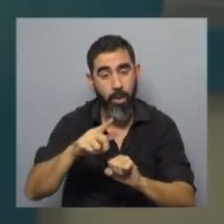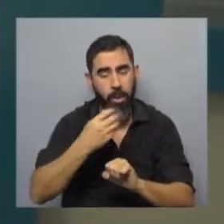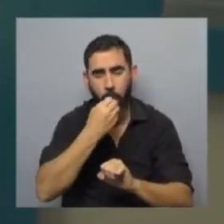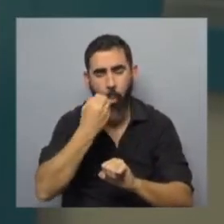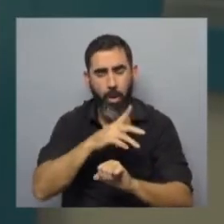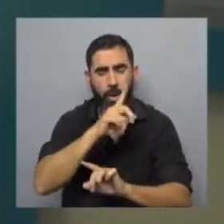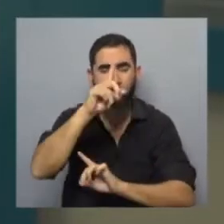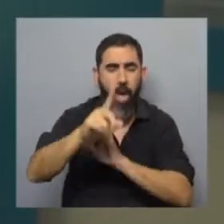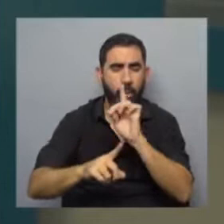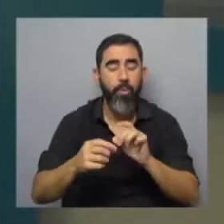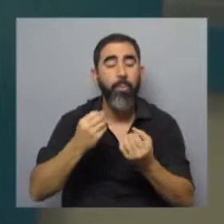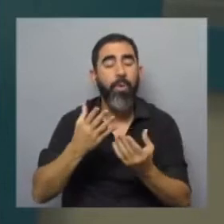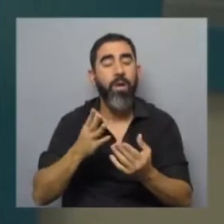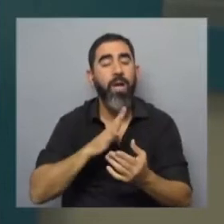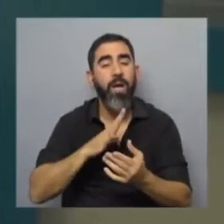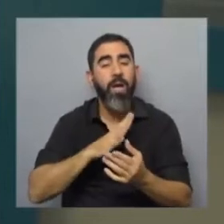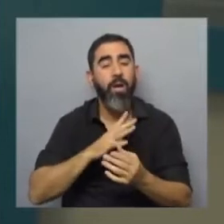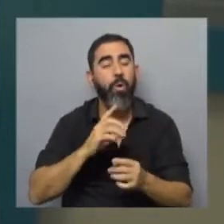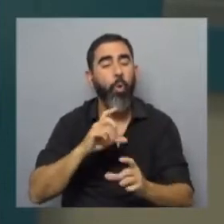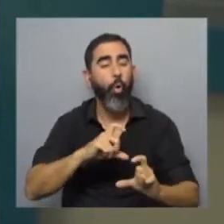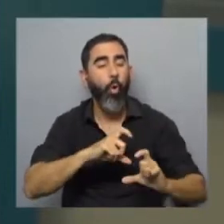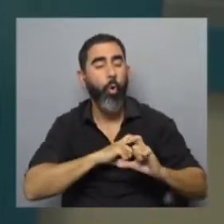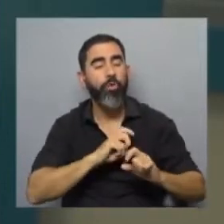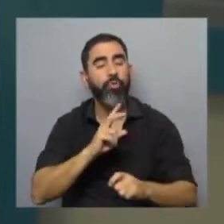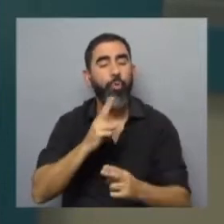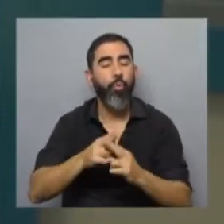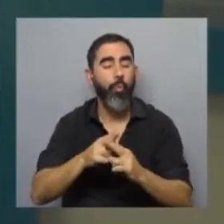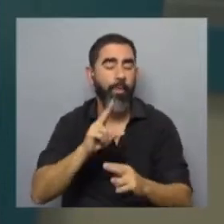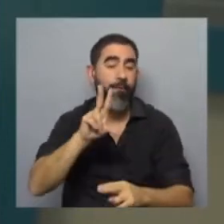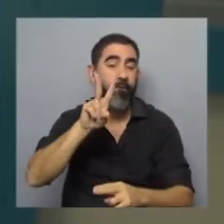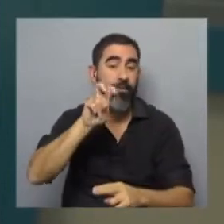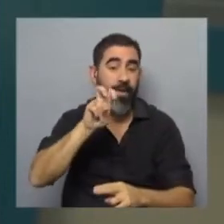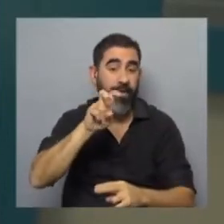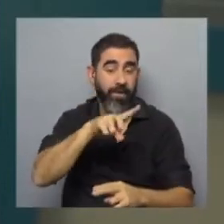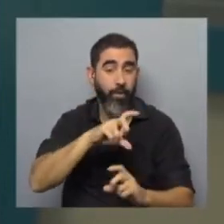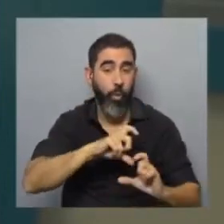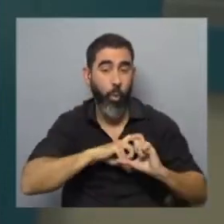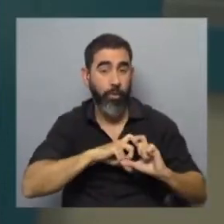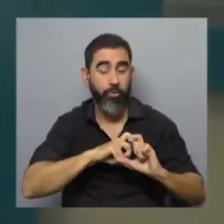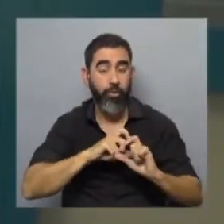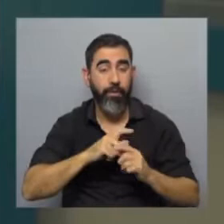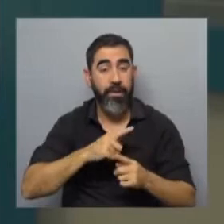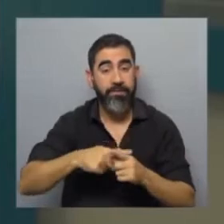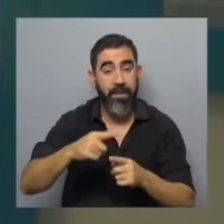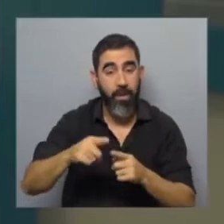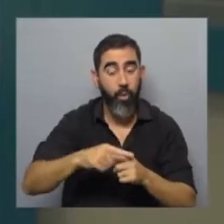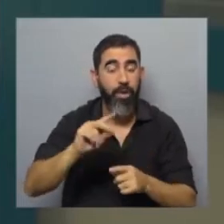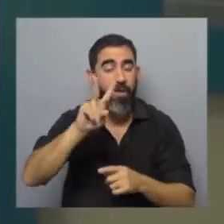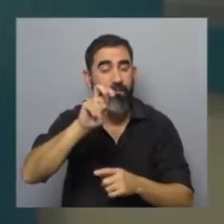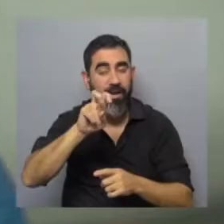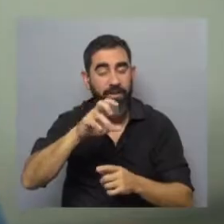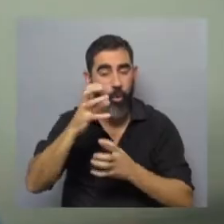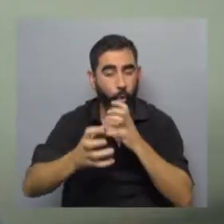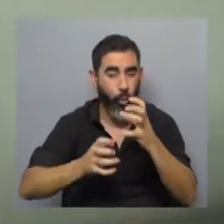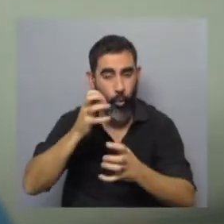porque tienen lo que se llama el corazón verde, ¿no? El corazón de la zanahoria de